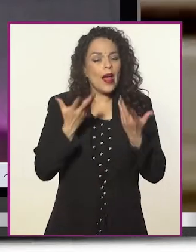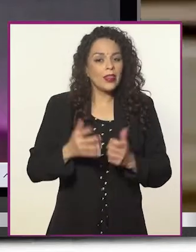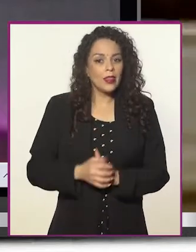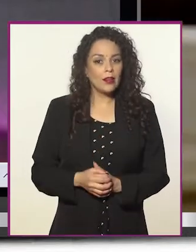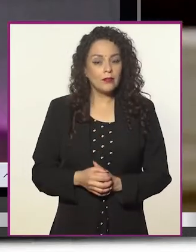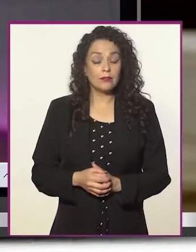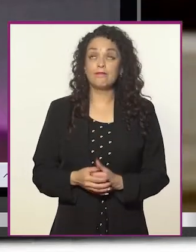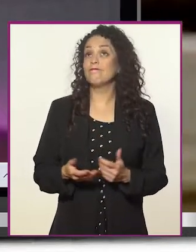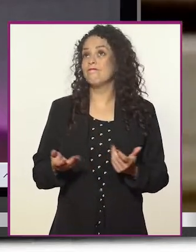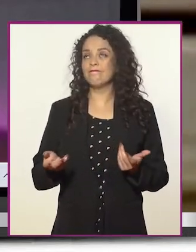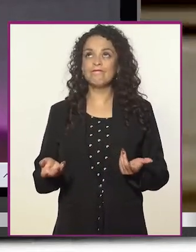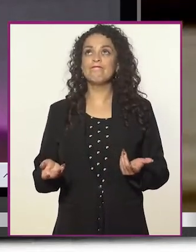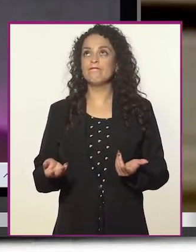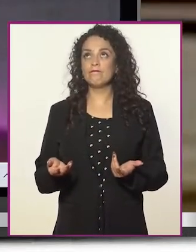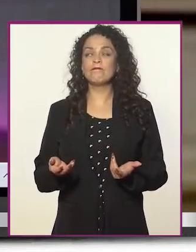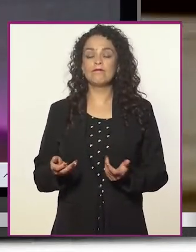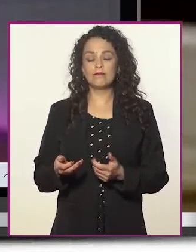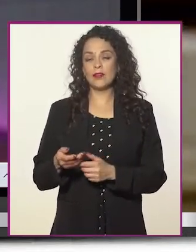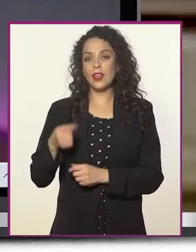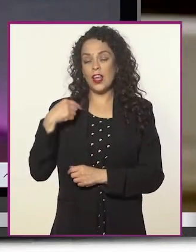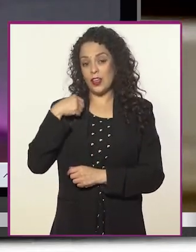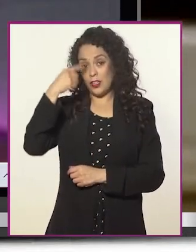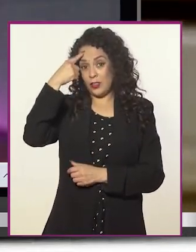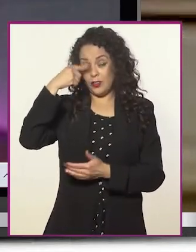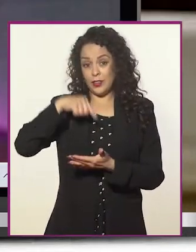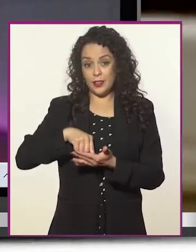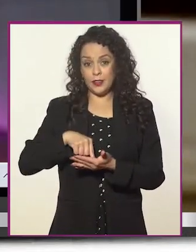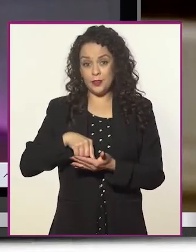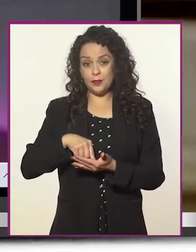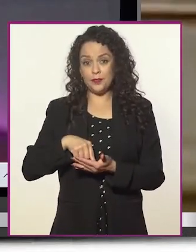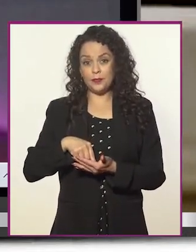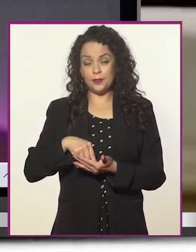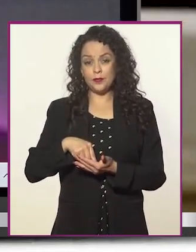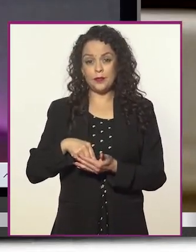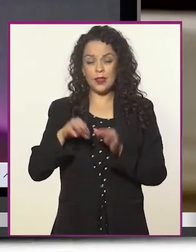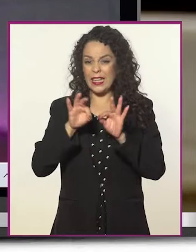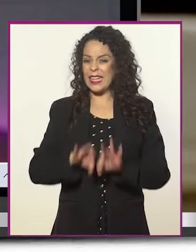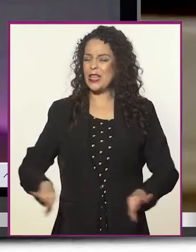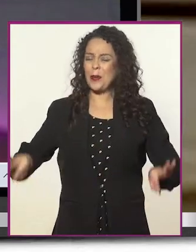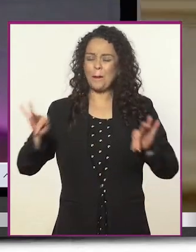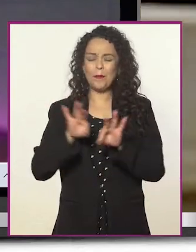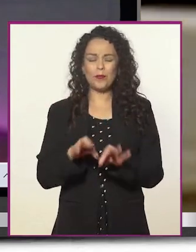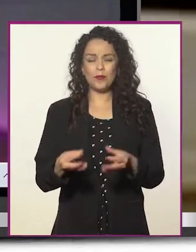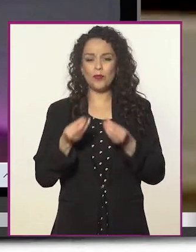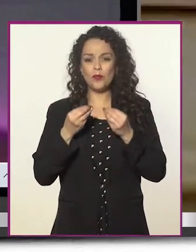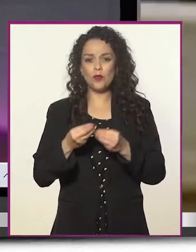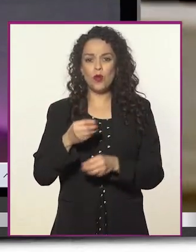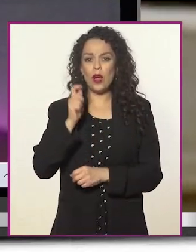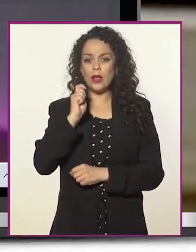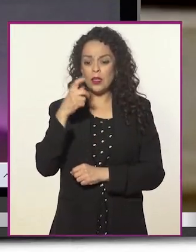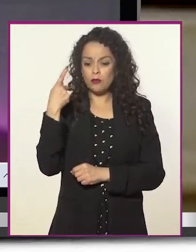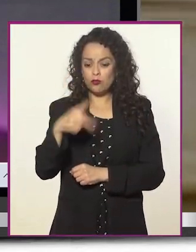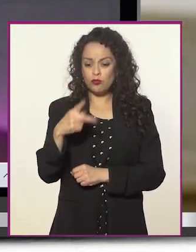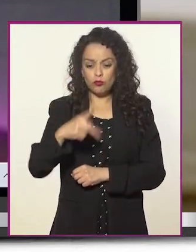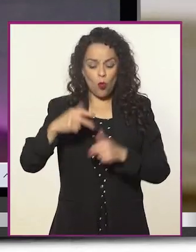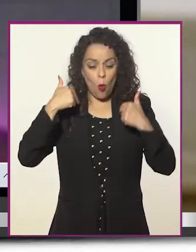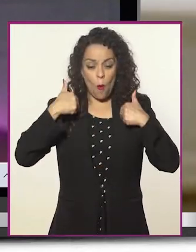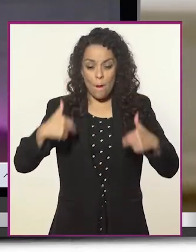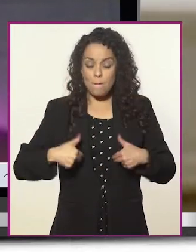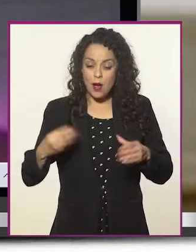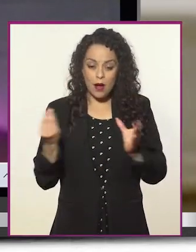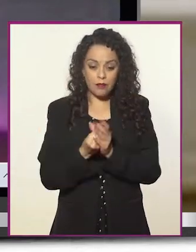tan importante creo que es el lenguaje? Yo creo que es la esencia misma de la